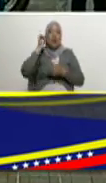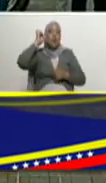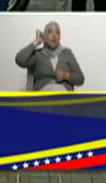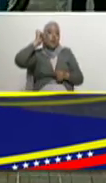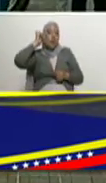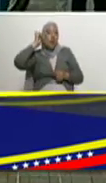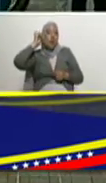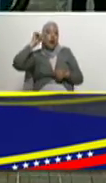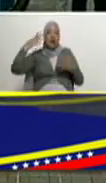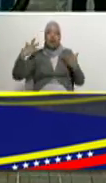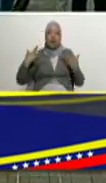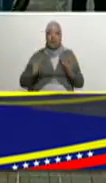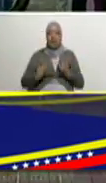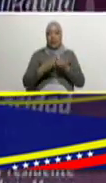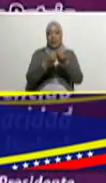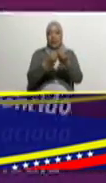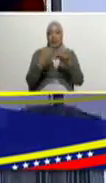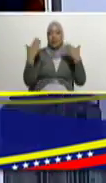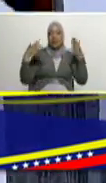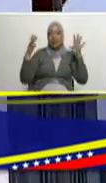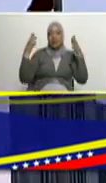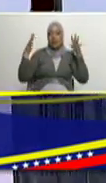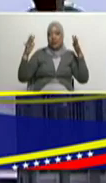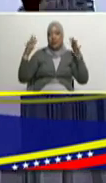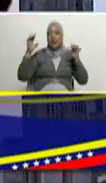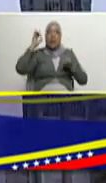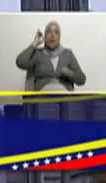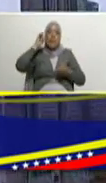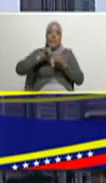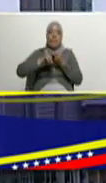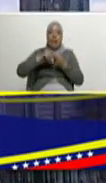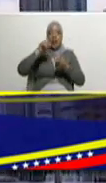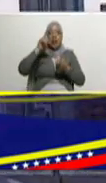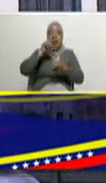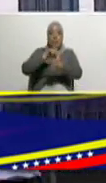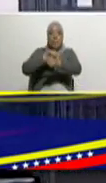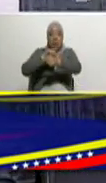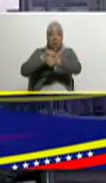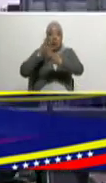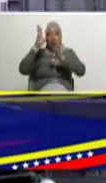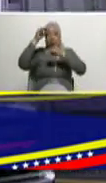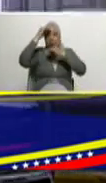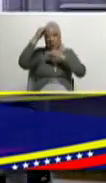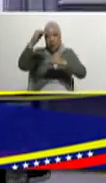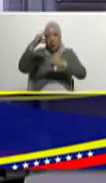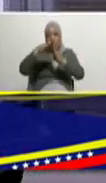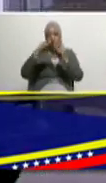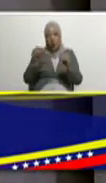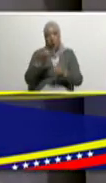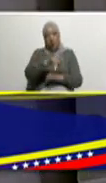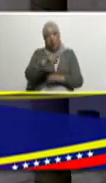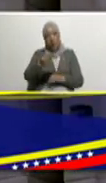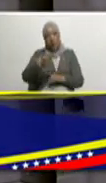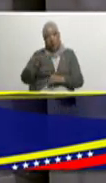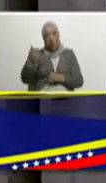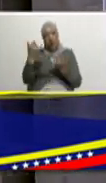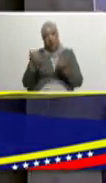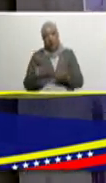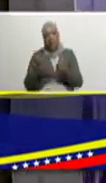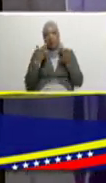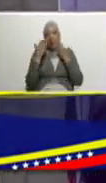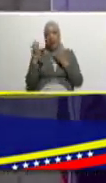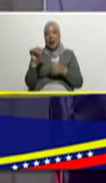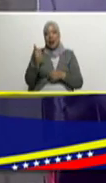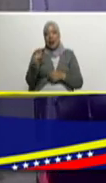mujeres y del personal médico de atención. Estamos recibiendo, como usted lo dijo en este momento,